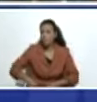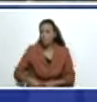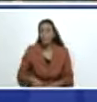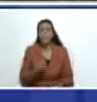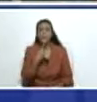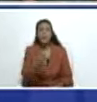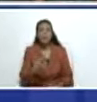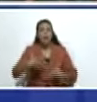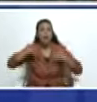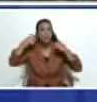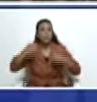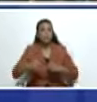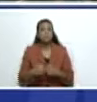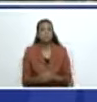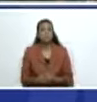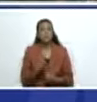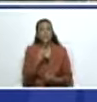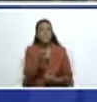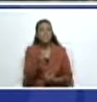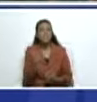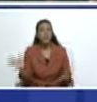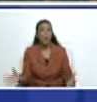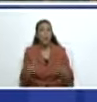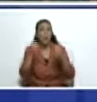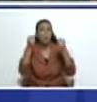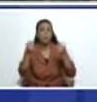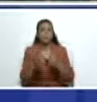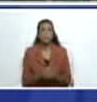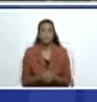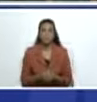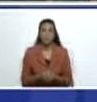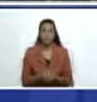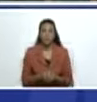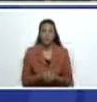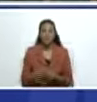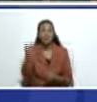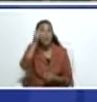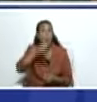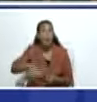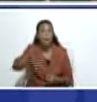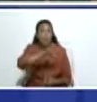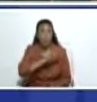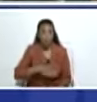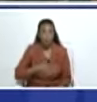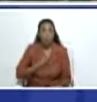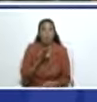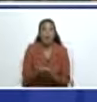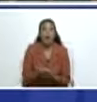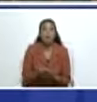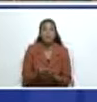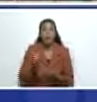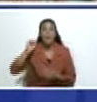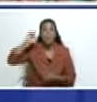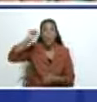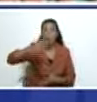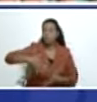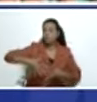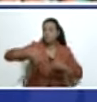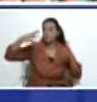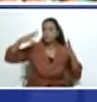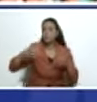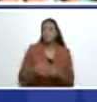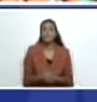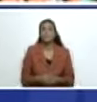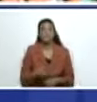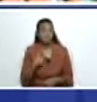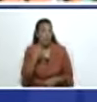himno? ¿Ah? La artillería. Donde el pueblo puede, la patria se crece. Donde el pueblo puede, la patria se crece.